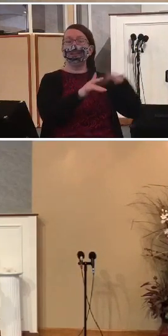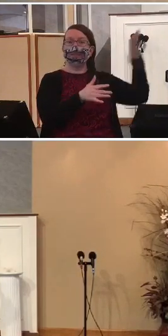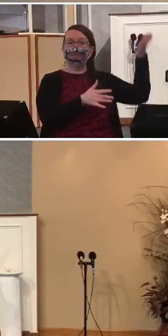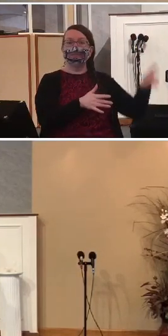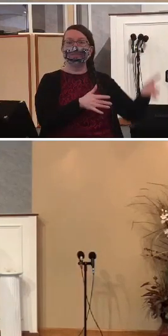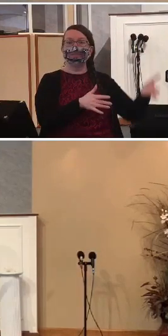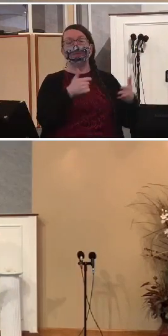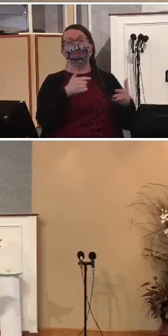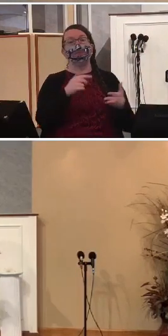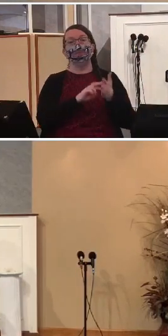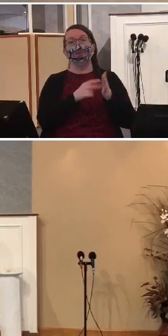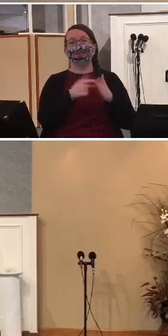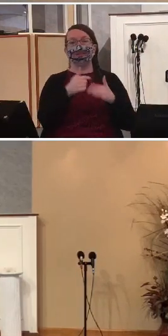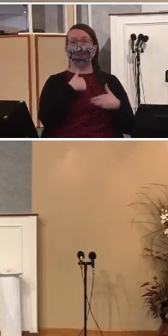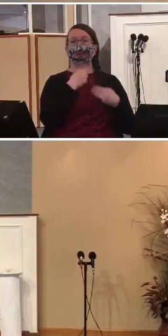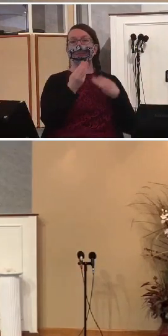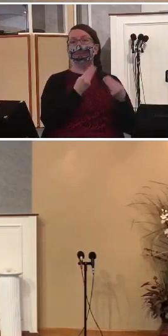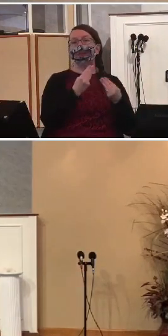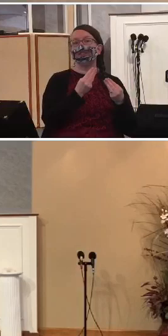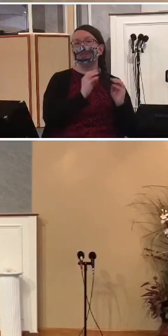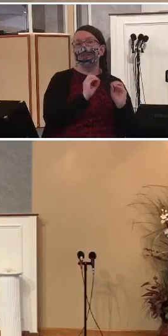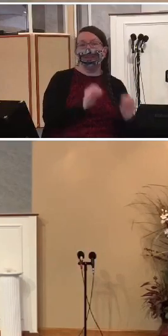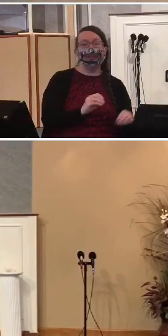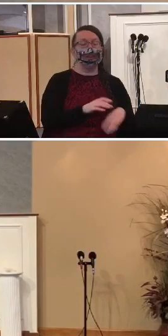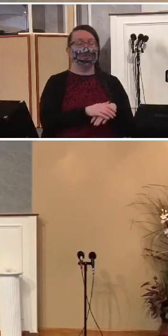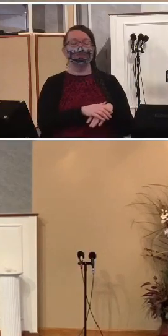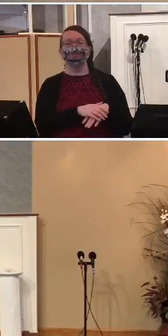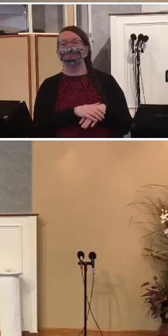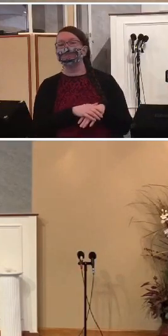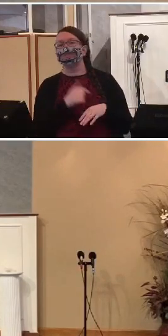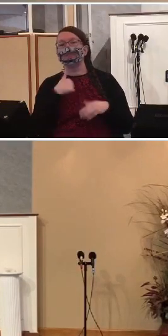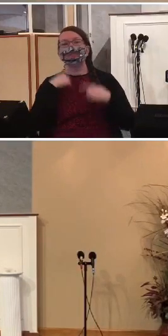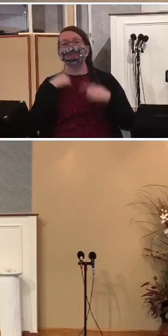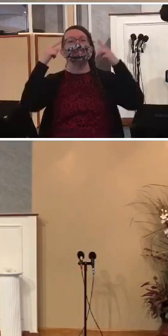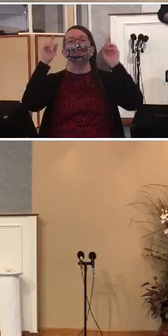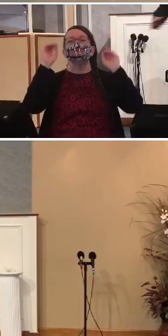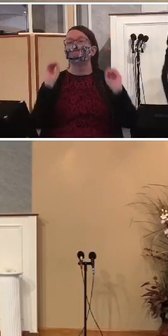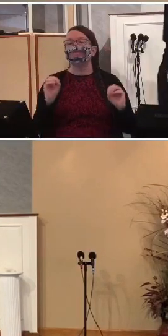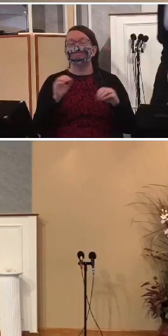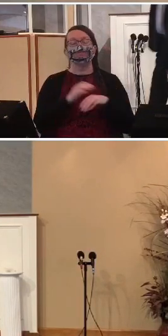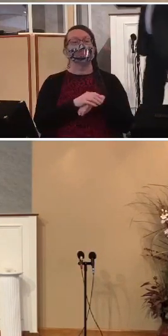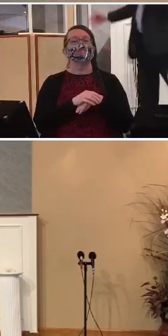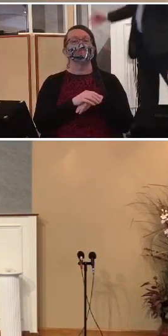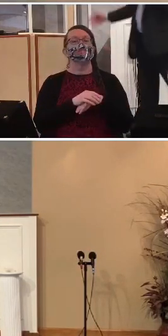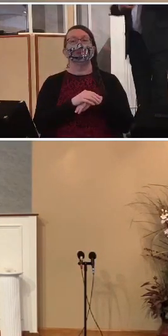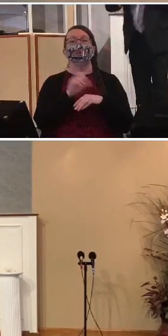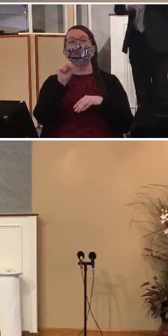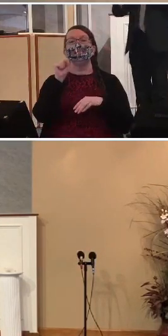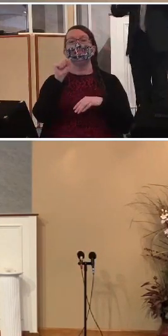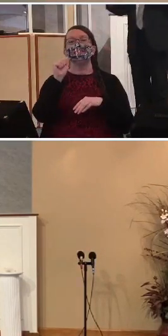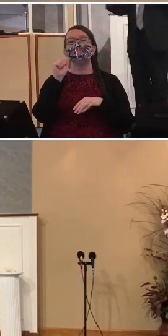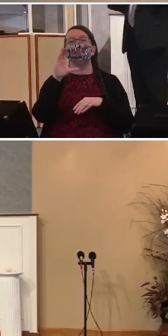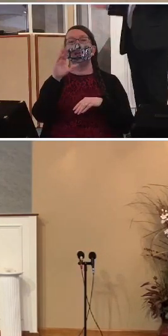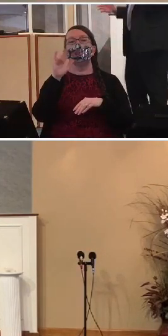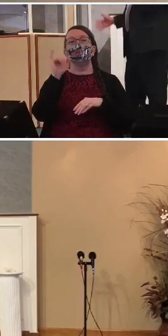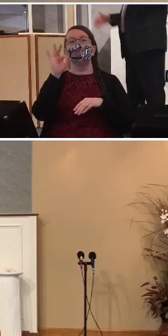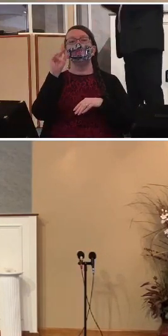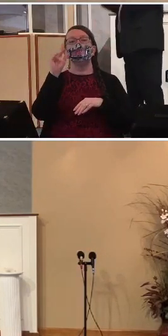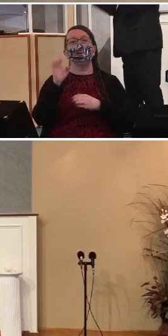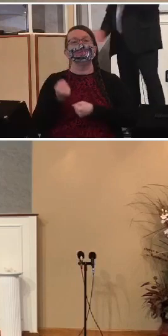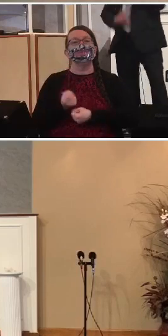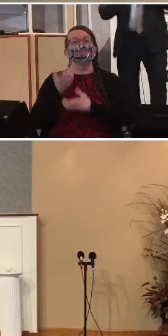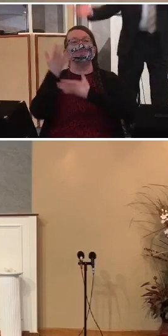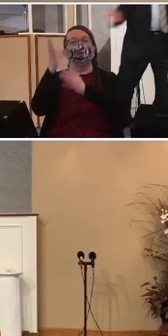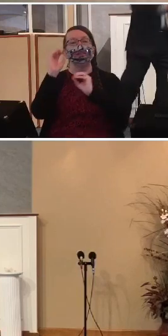la causa de Jesús, que no hemos podido ministrar, que no hemos dado nada, que no he sacrificado nada y que no